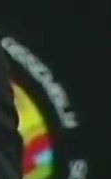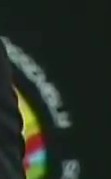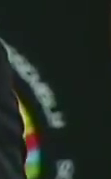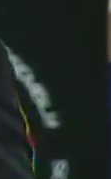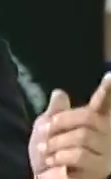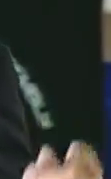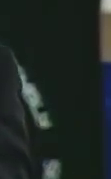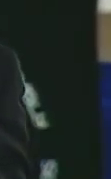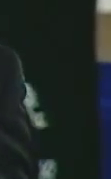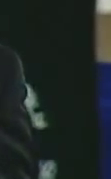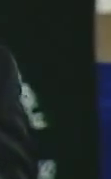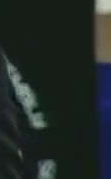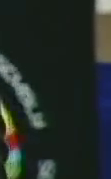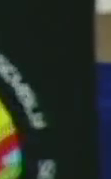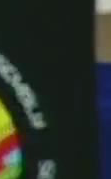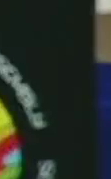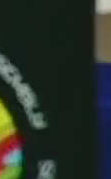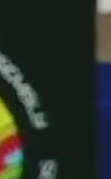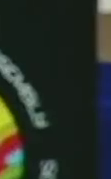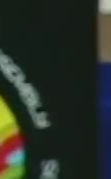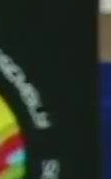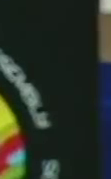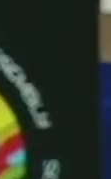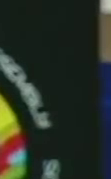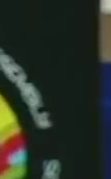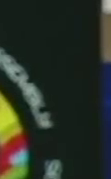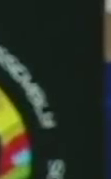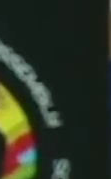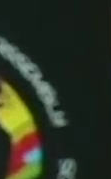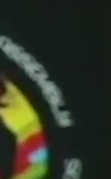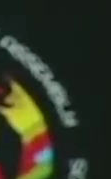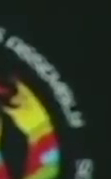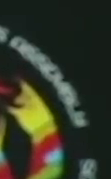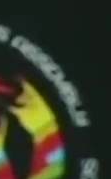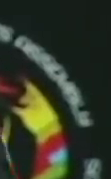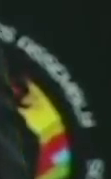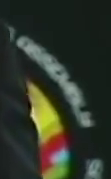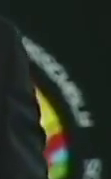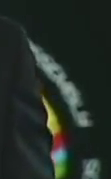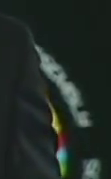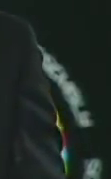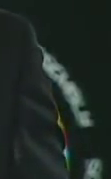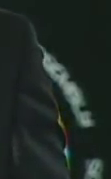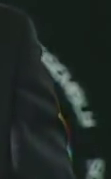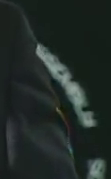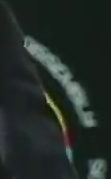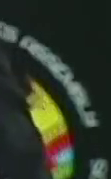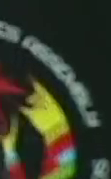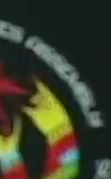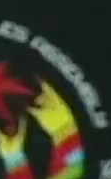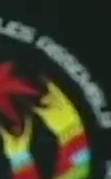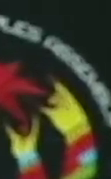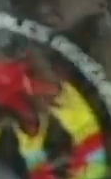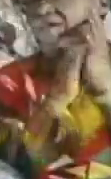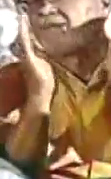presidente constitucional y legítimo de la república bolivariana de venezuela nicolás maduro